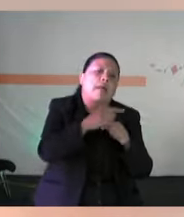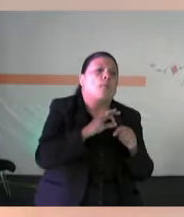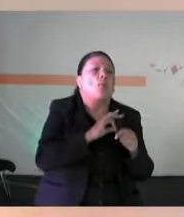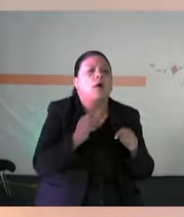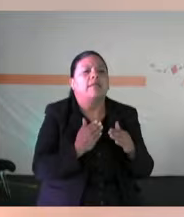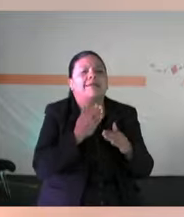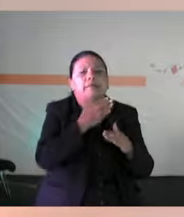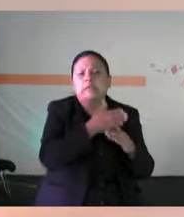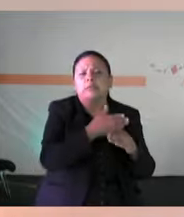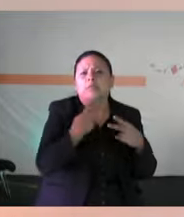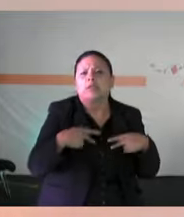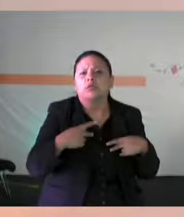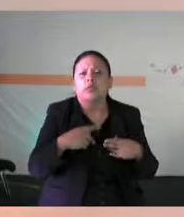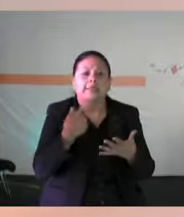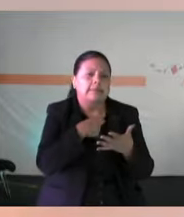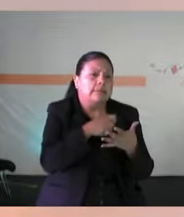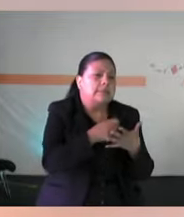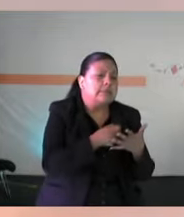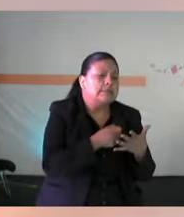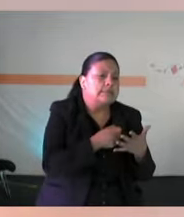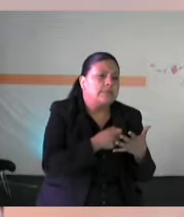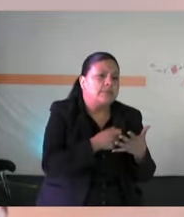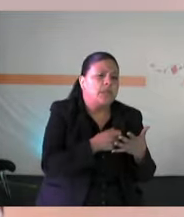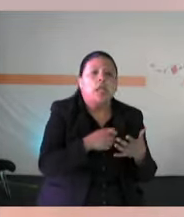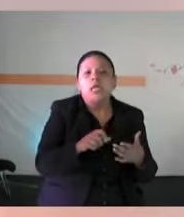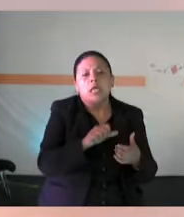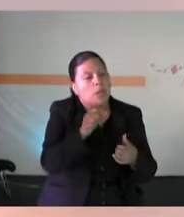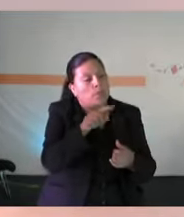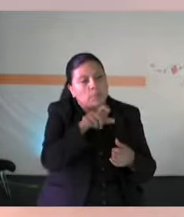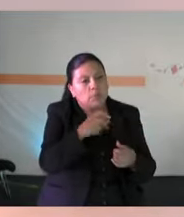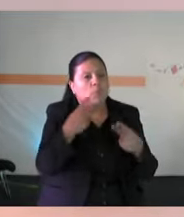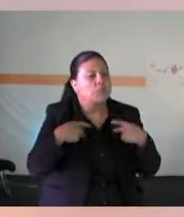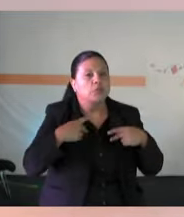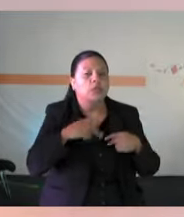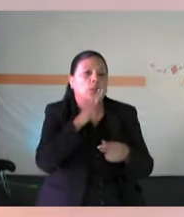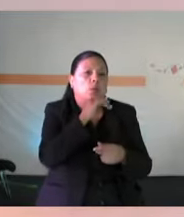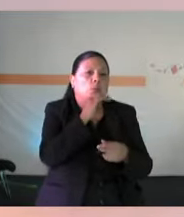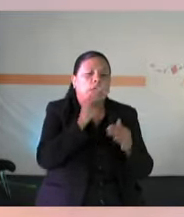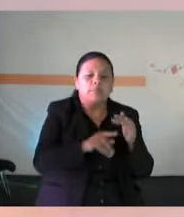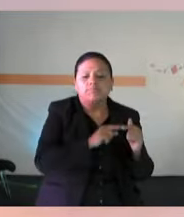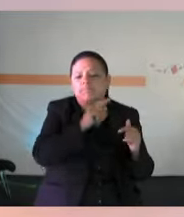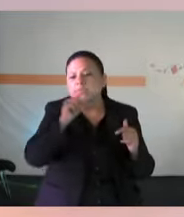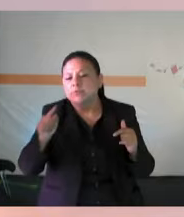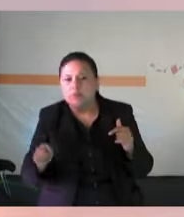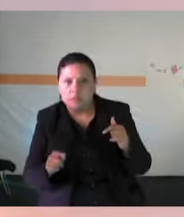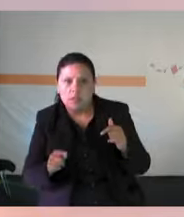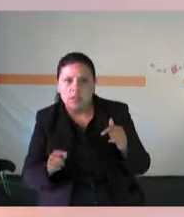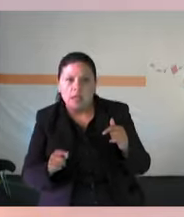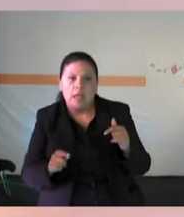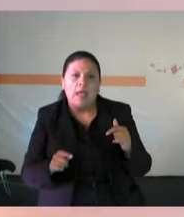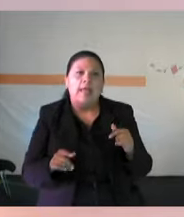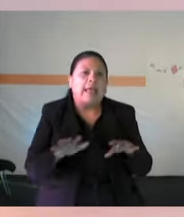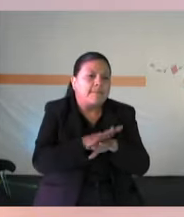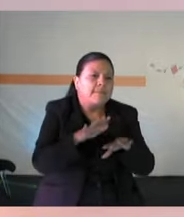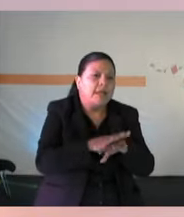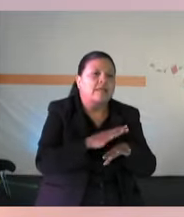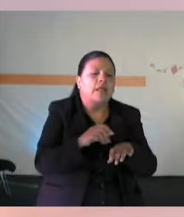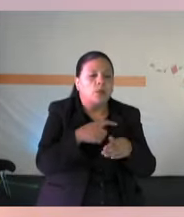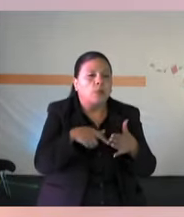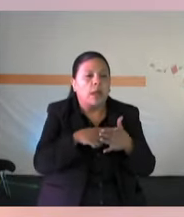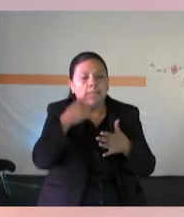tampoco esas personas tienen fácil ir a Guadalajara a escuchar a esas personas. Entonces es un programa muy